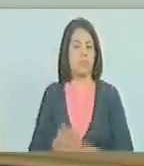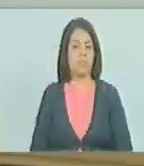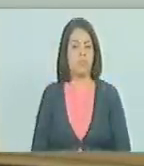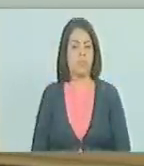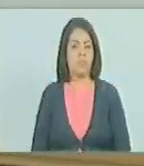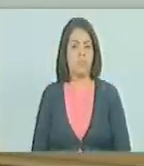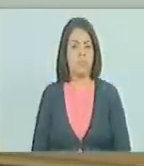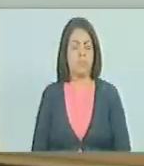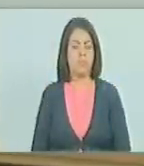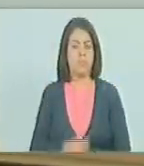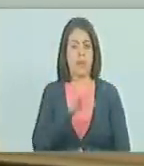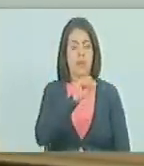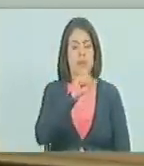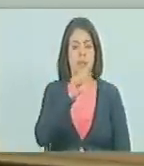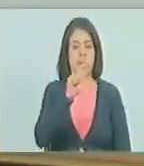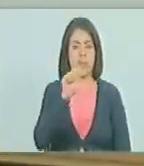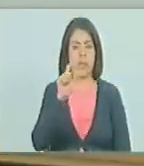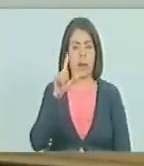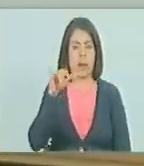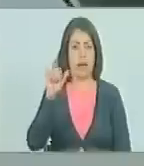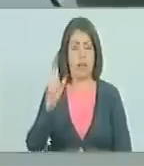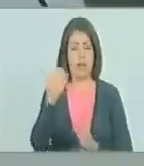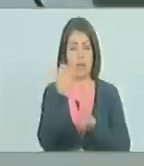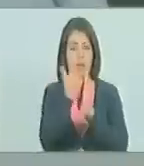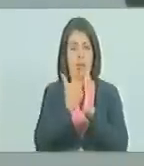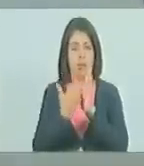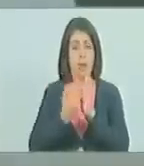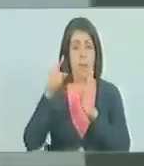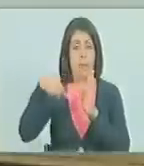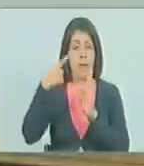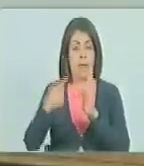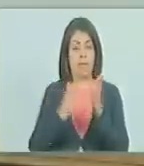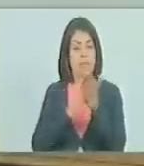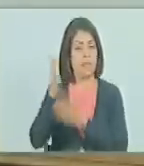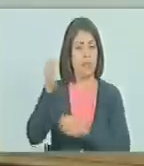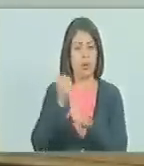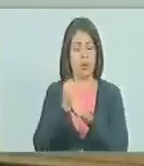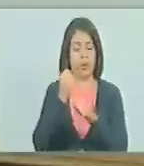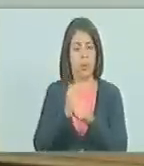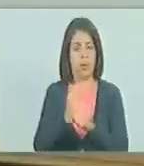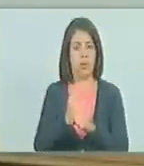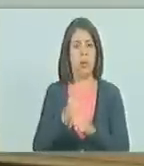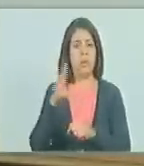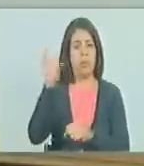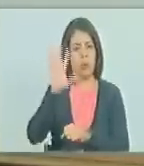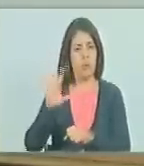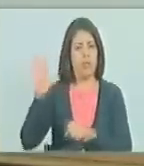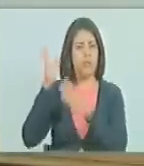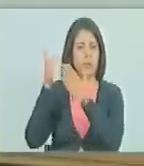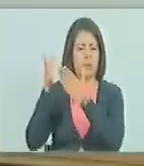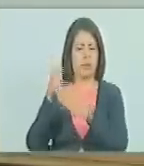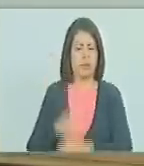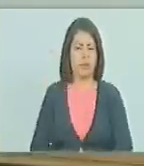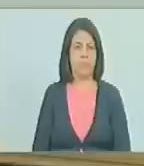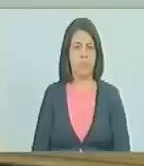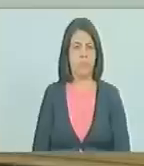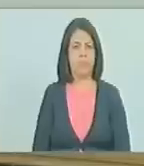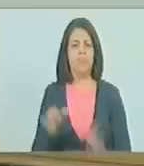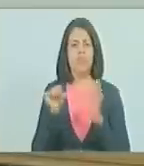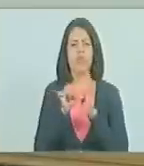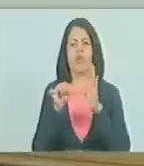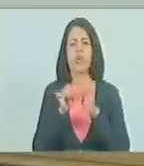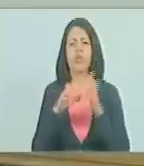Esto lo publica Stalin González. Esta es la agenda N del día de mañana. Seguimos trabajando por Venezuela. ¿Dónde